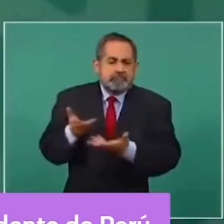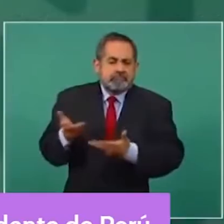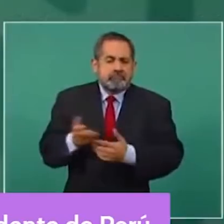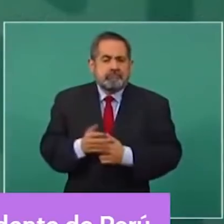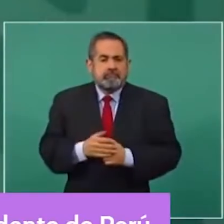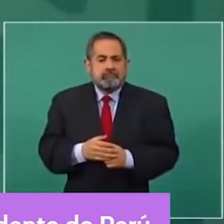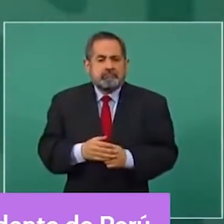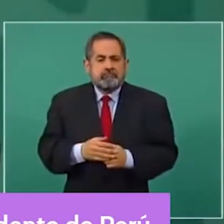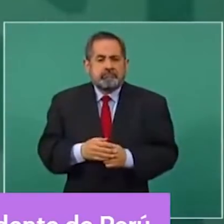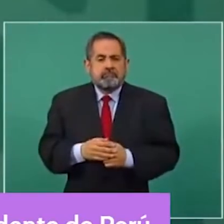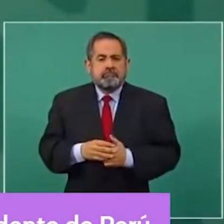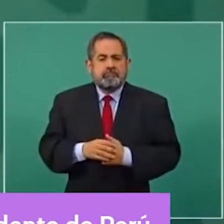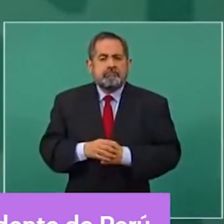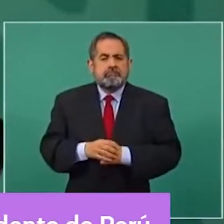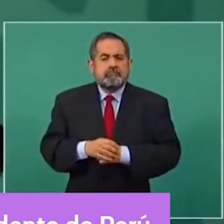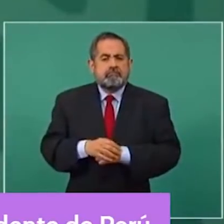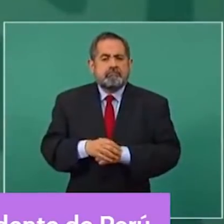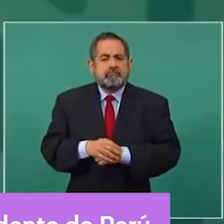en lo que